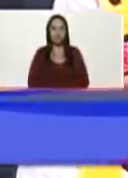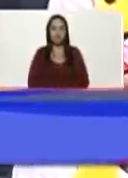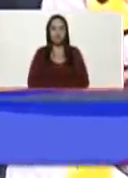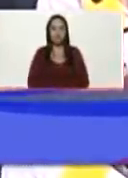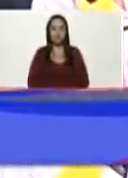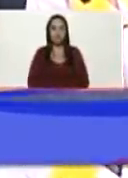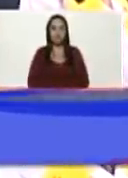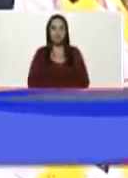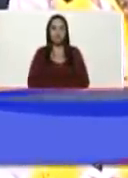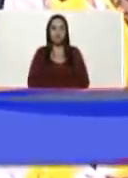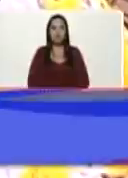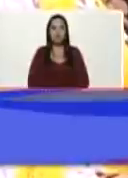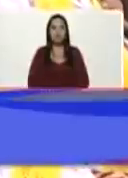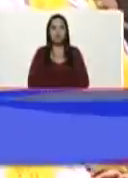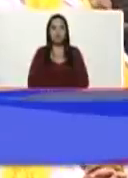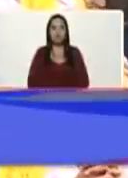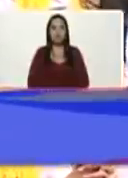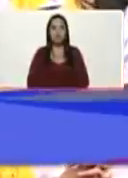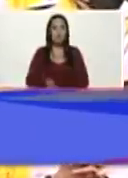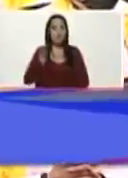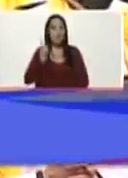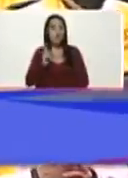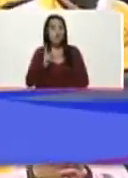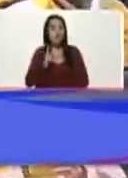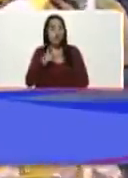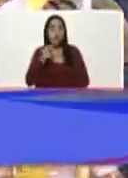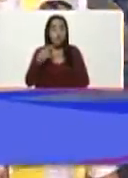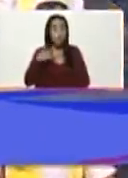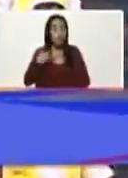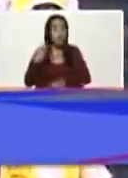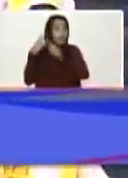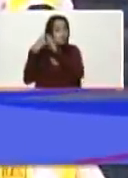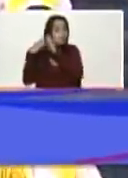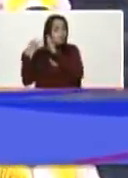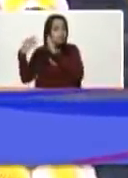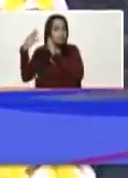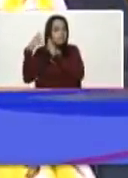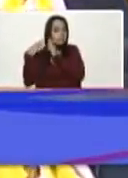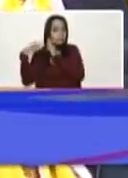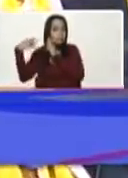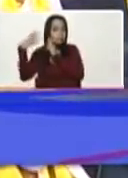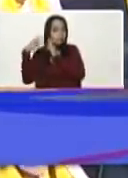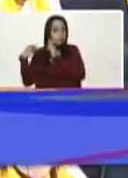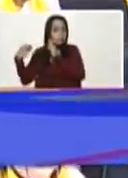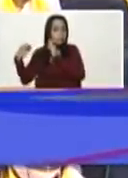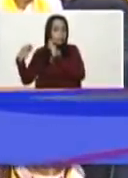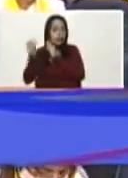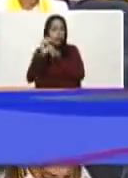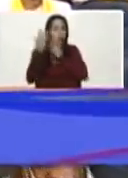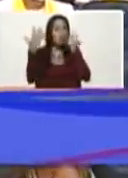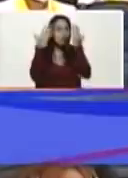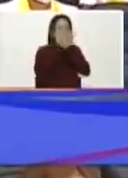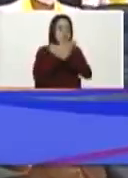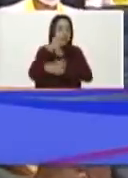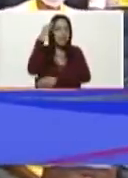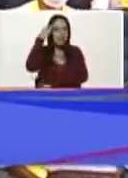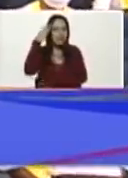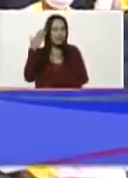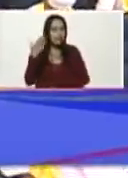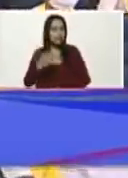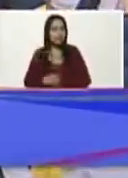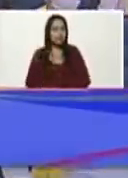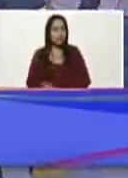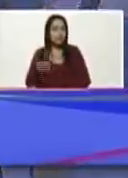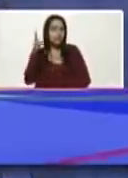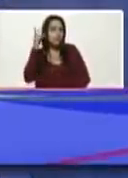No se dejen calentar la oreja, no se dejen confundir la mente, que le